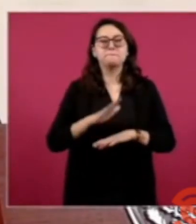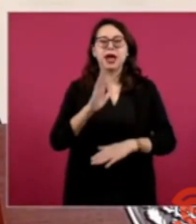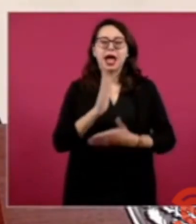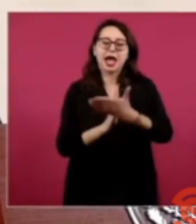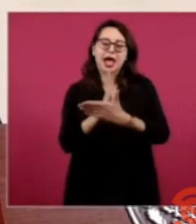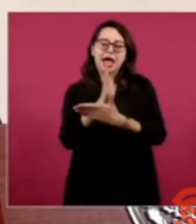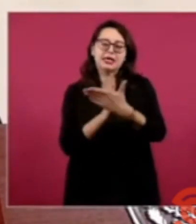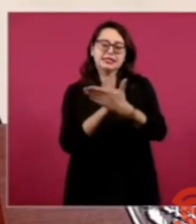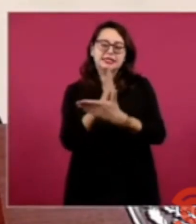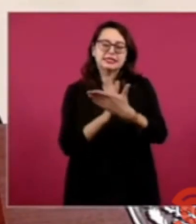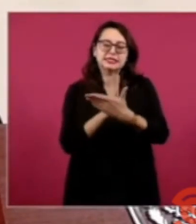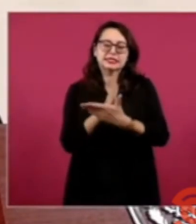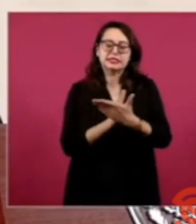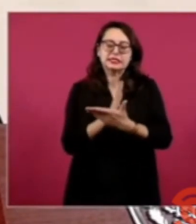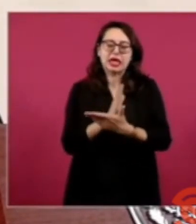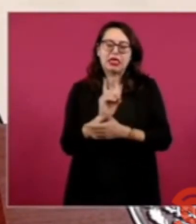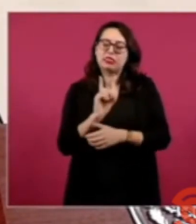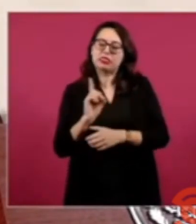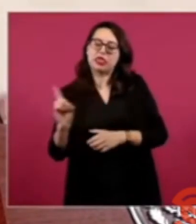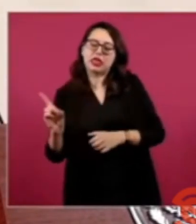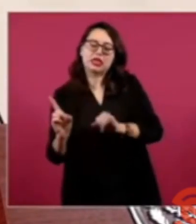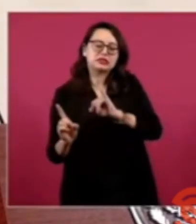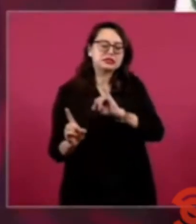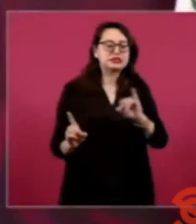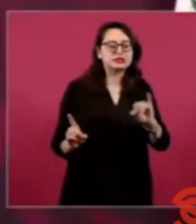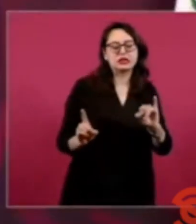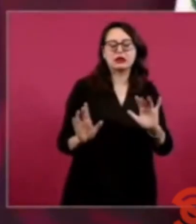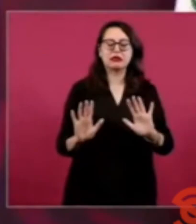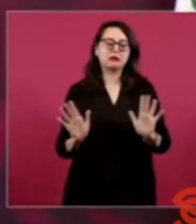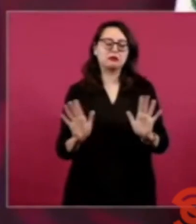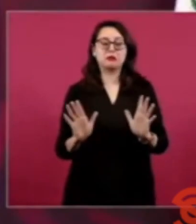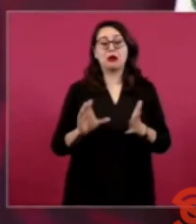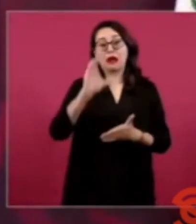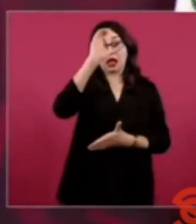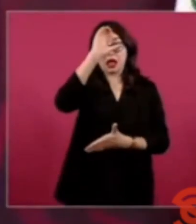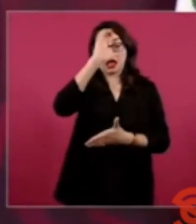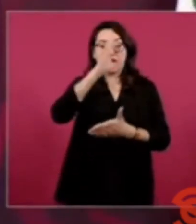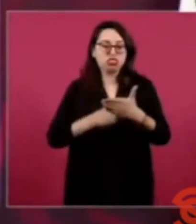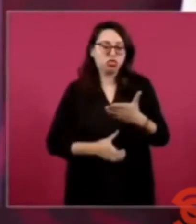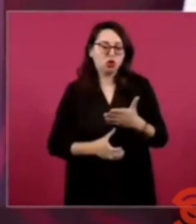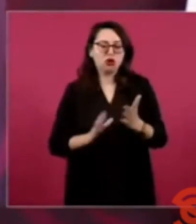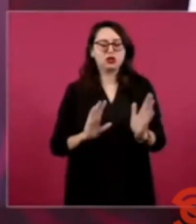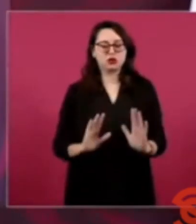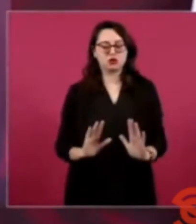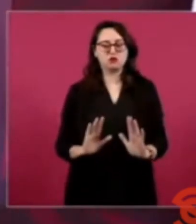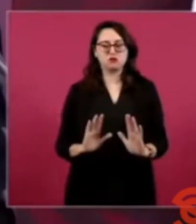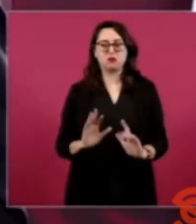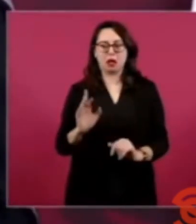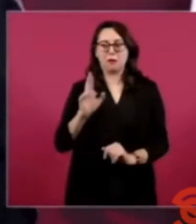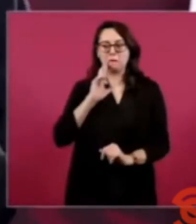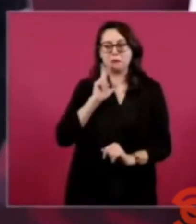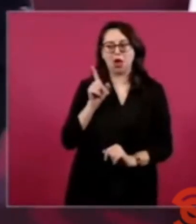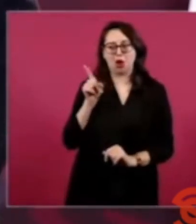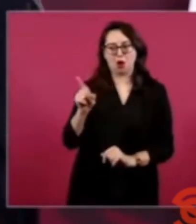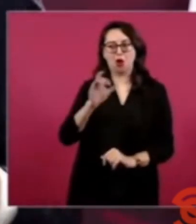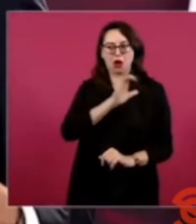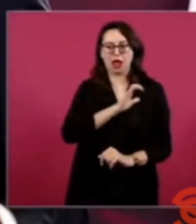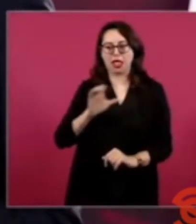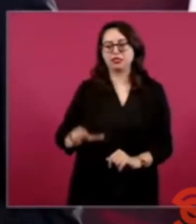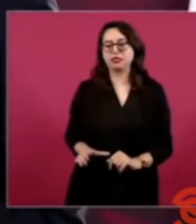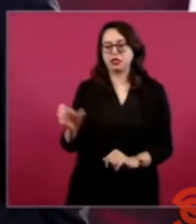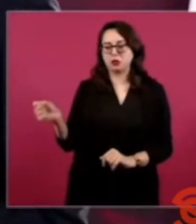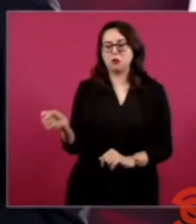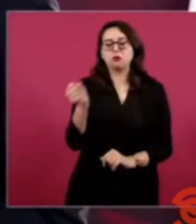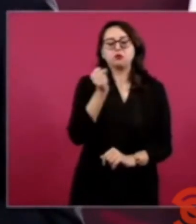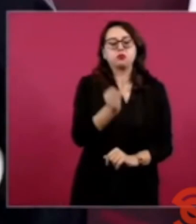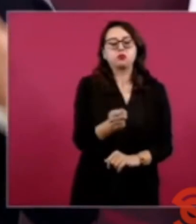Y se pensó que con eso se evitaba la